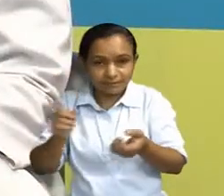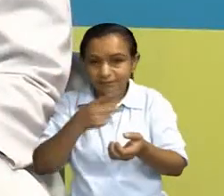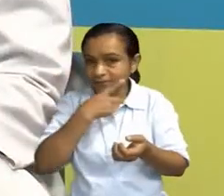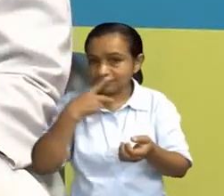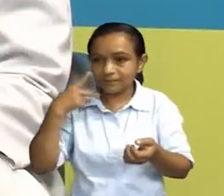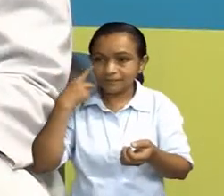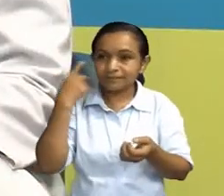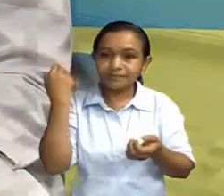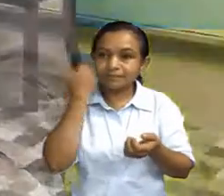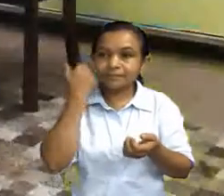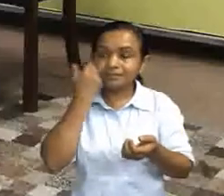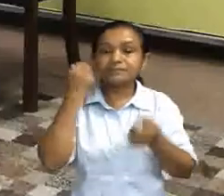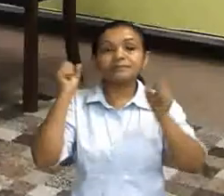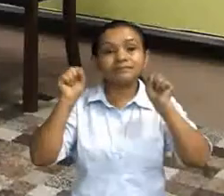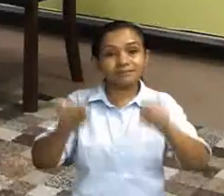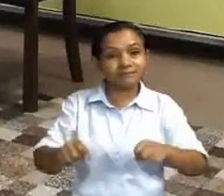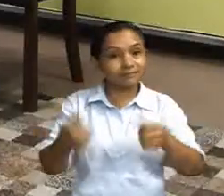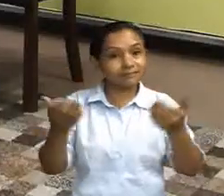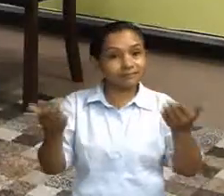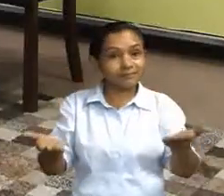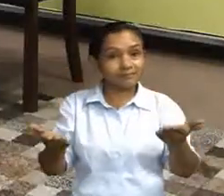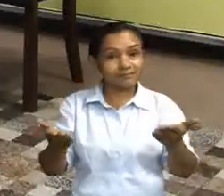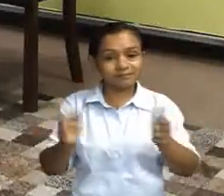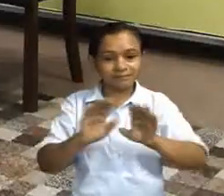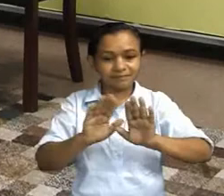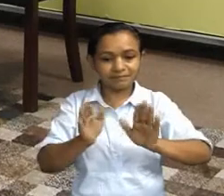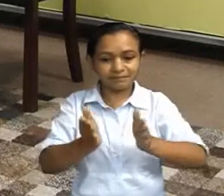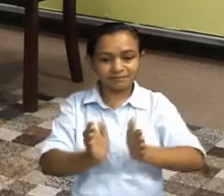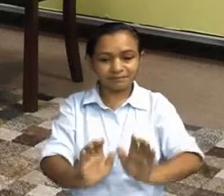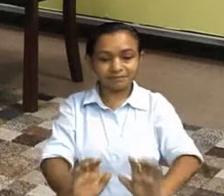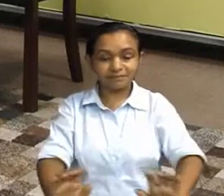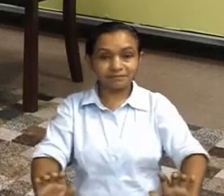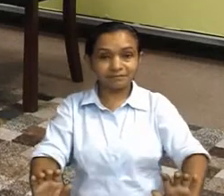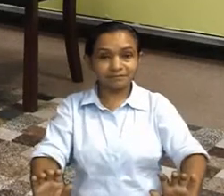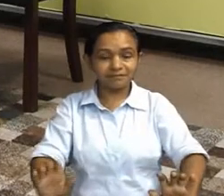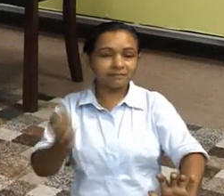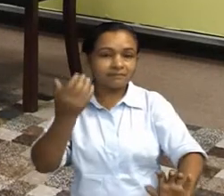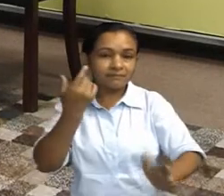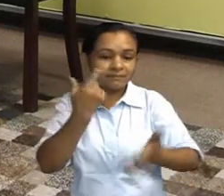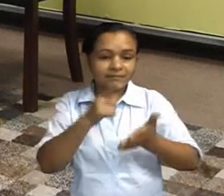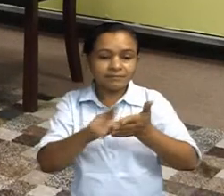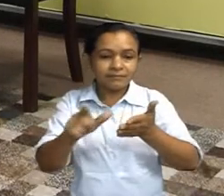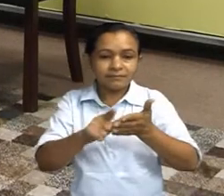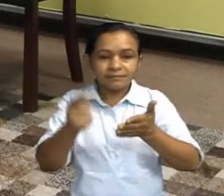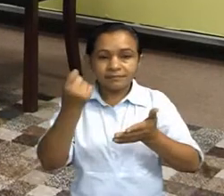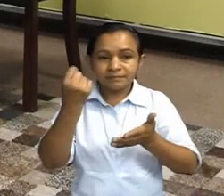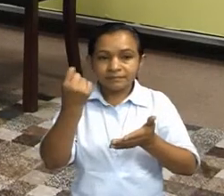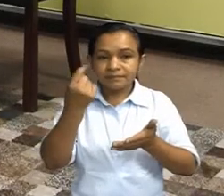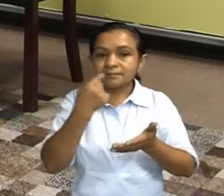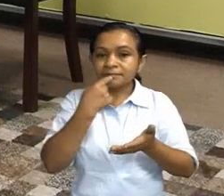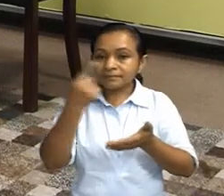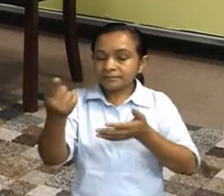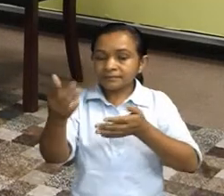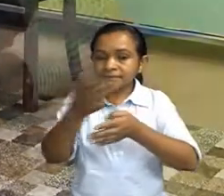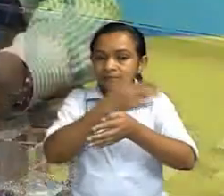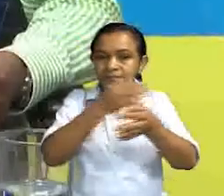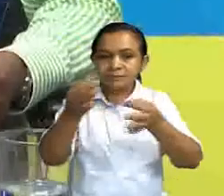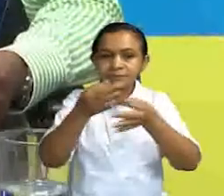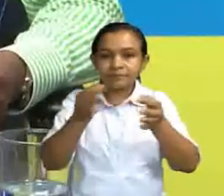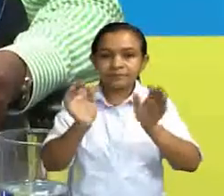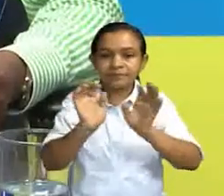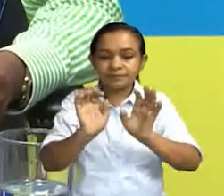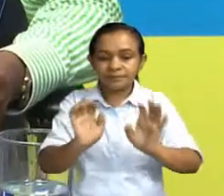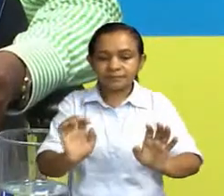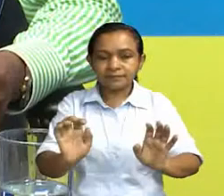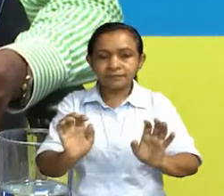es una infección que puede tener la niña producto de alguna falta de higiene, como usted lo decía. Una niña que está